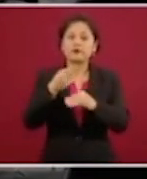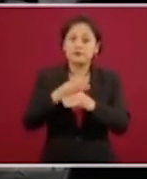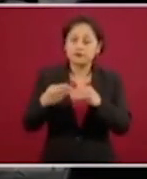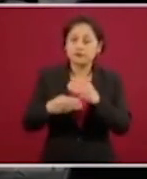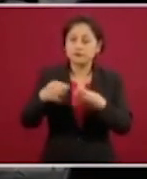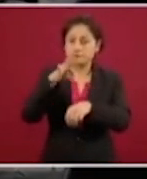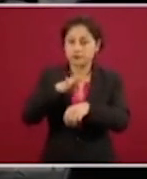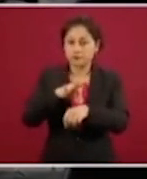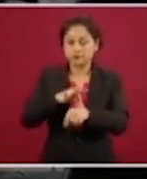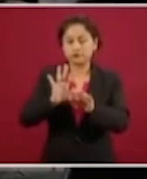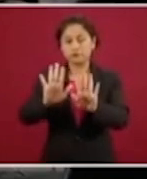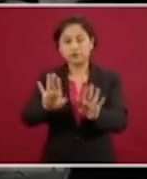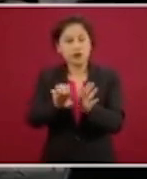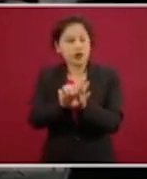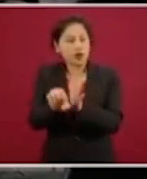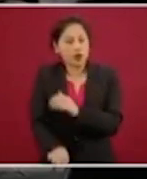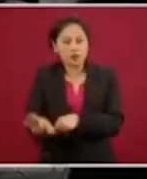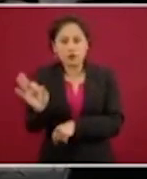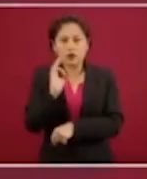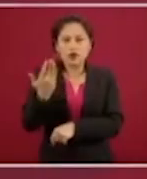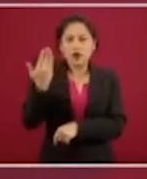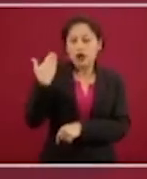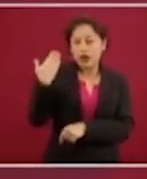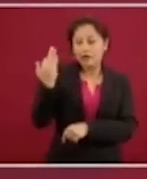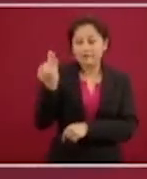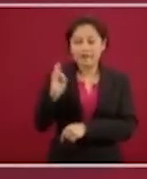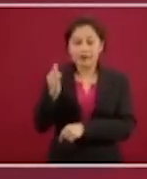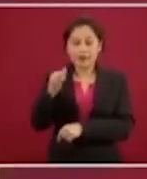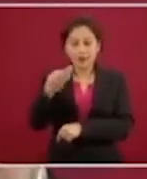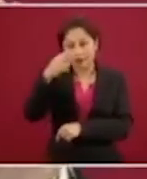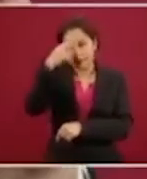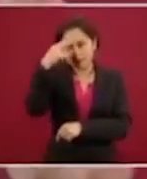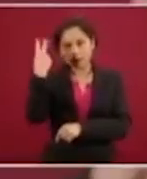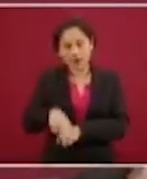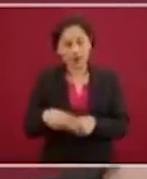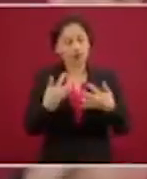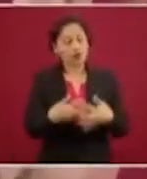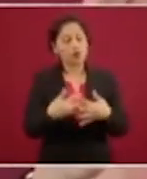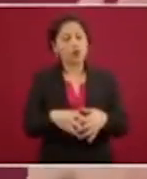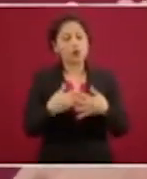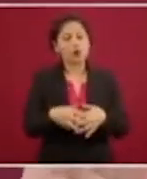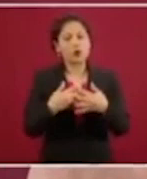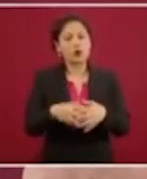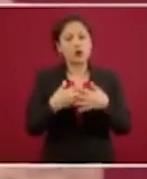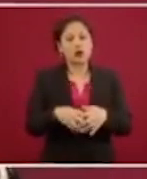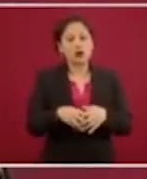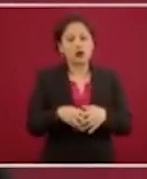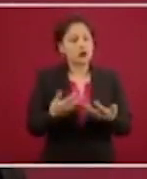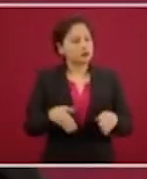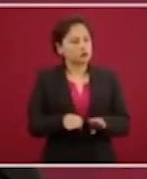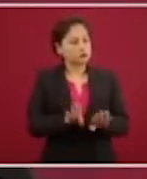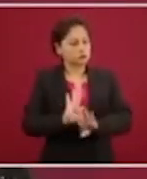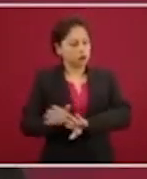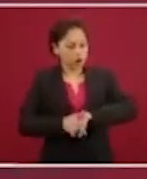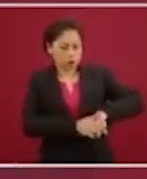hubiera tomado la decisión de cerrar la exportación, porque ni modo que digas, a ver, no vamos a exportar a China, nada más. Primero, no